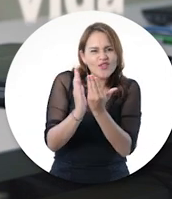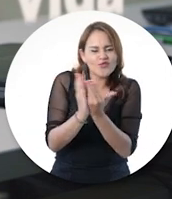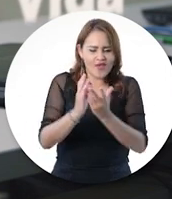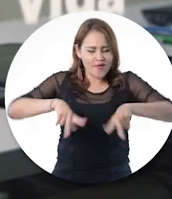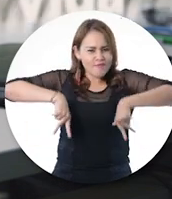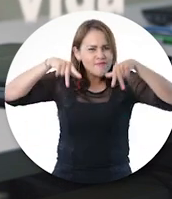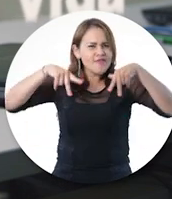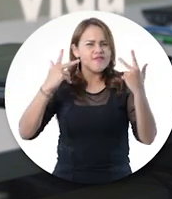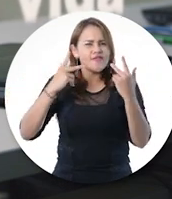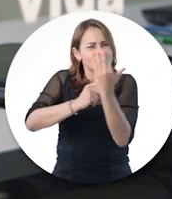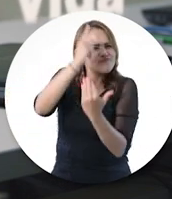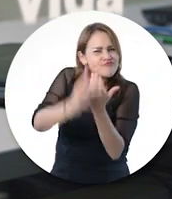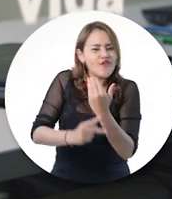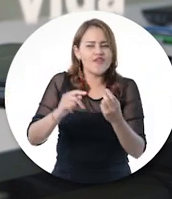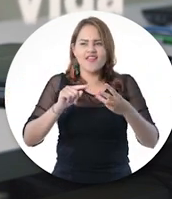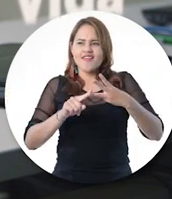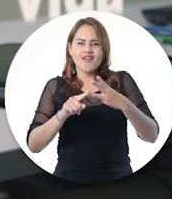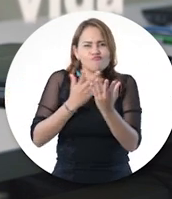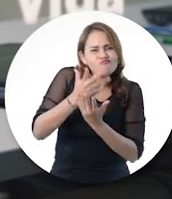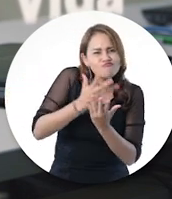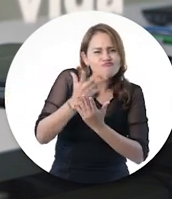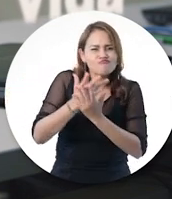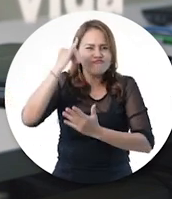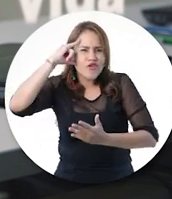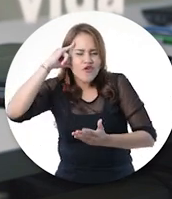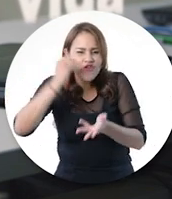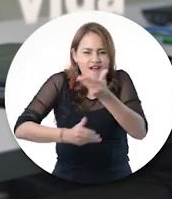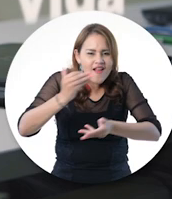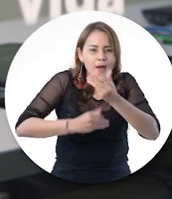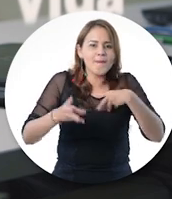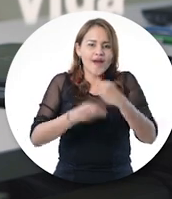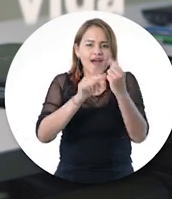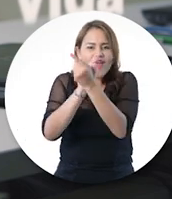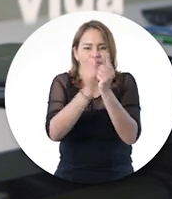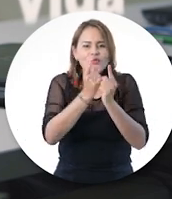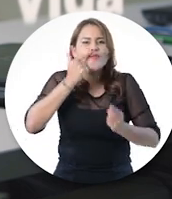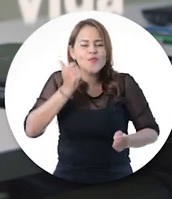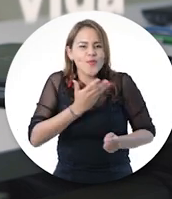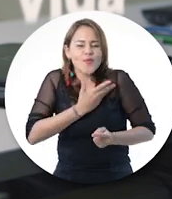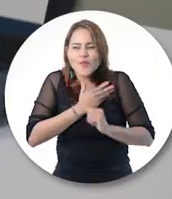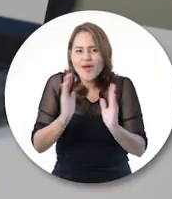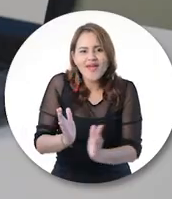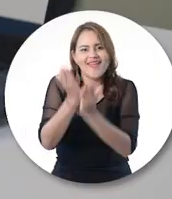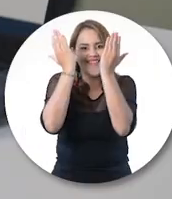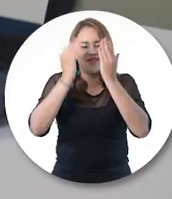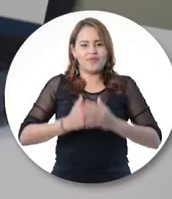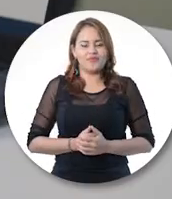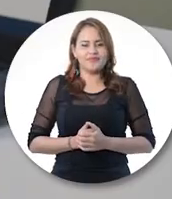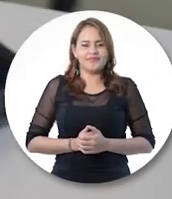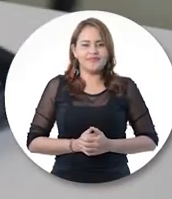de vida, asesorías psicopedagógicas y la realización del encuentro institucional de padres de familia. ¿Y eso sirve para algo?